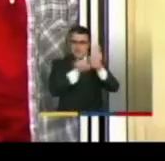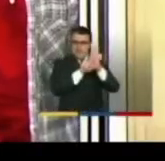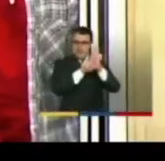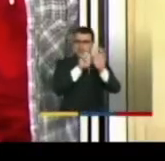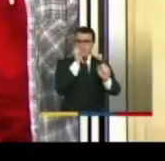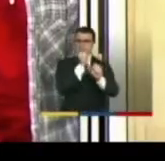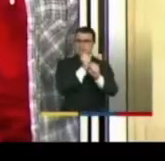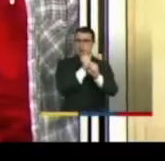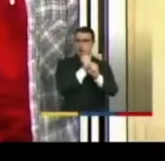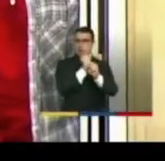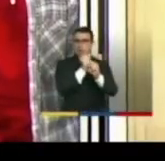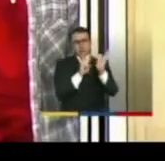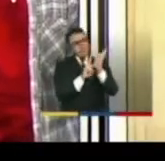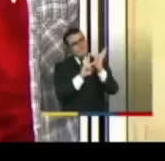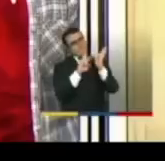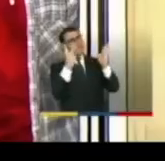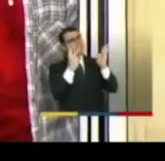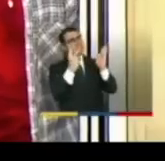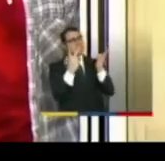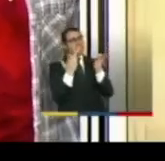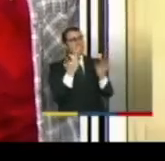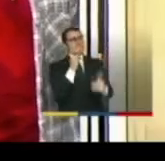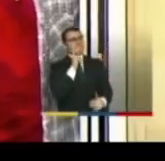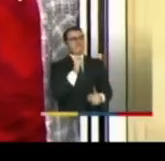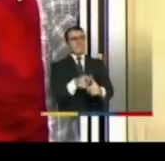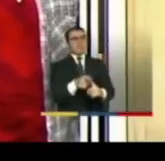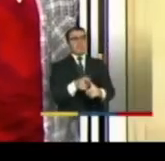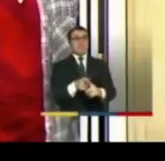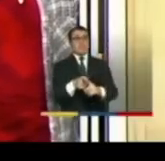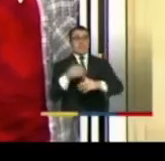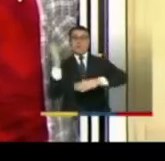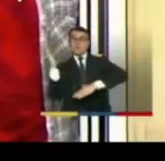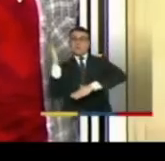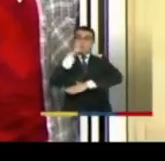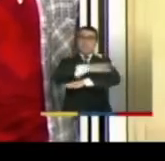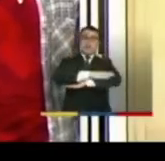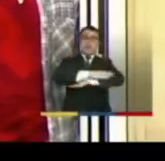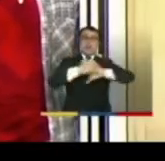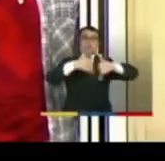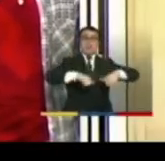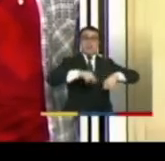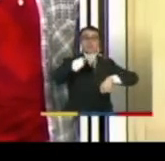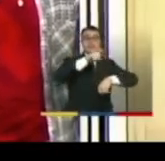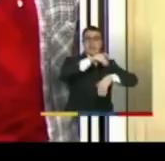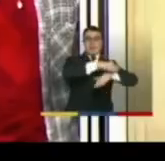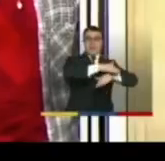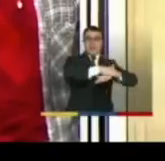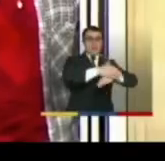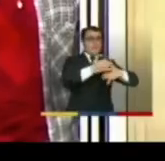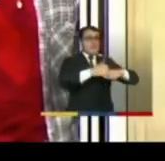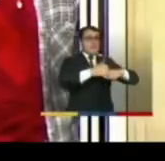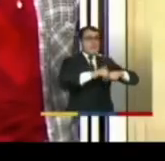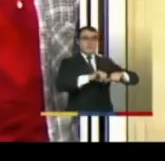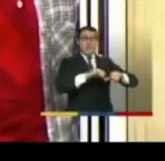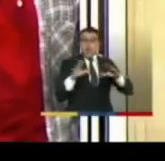pretendemos que el día termine a las seis de la tarde no a las diez de la noche